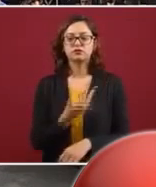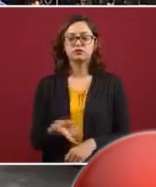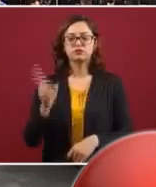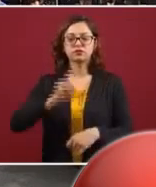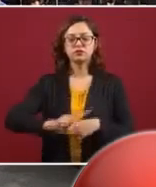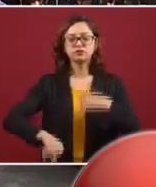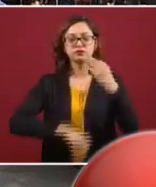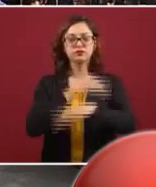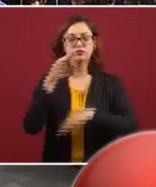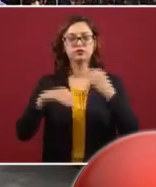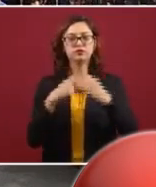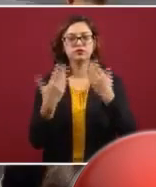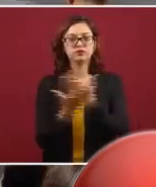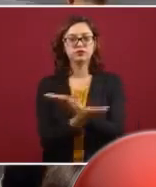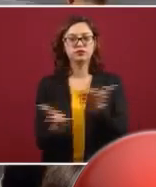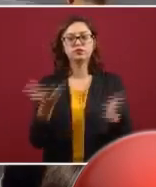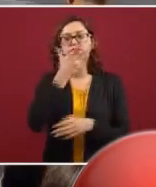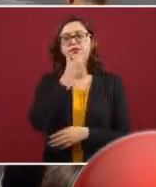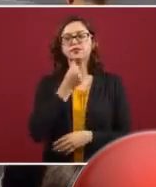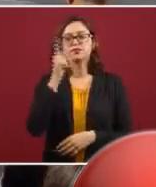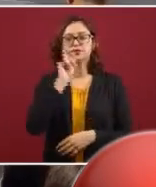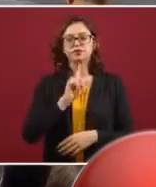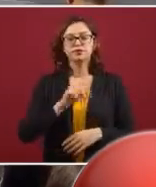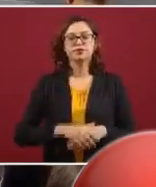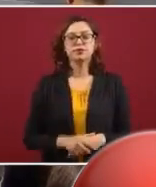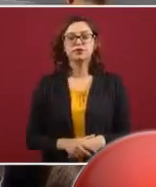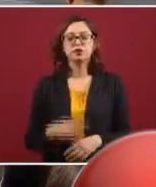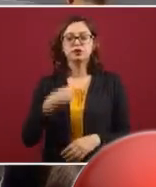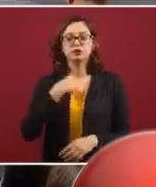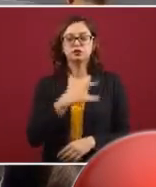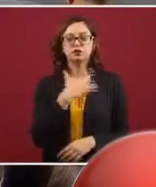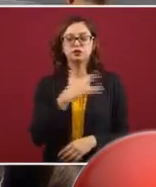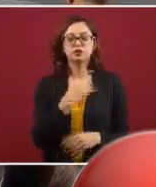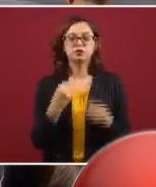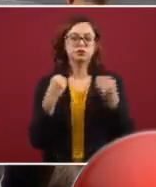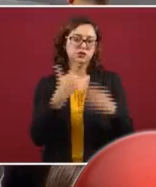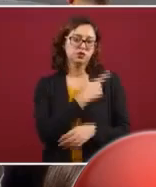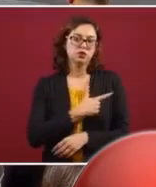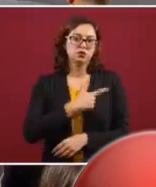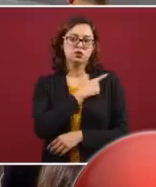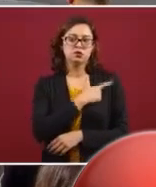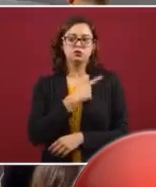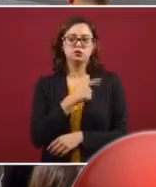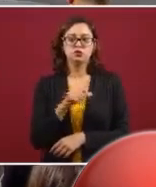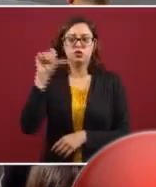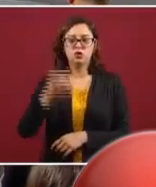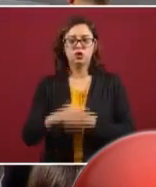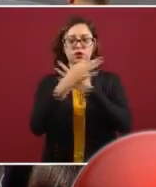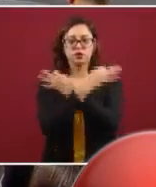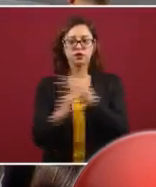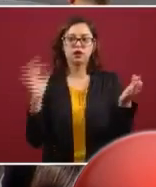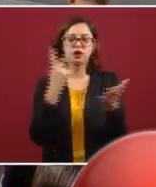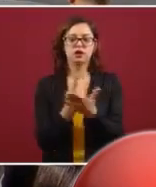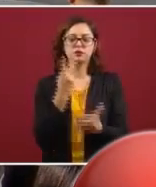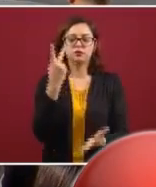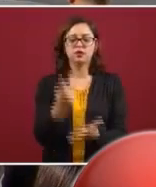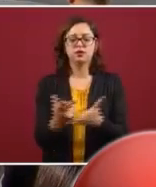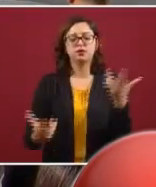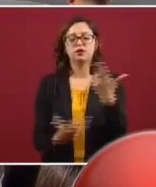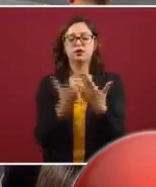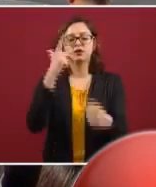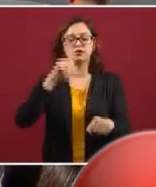Buenos días a todos y todas. Nos da mucho gusto mencionar que el día de hoy se entregará el Premio Nacional de la